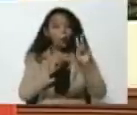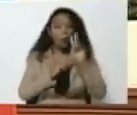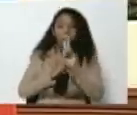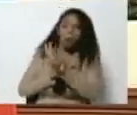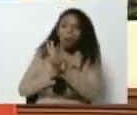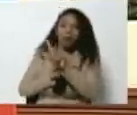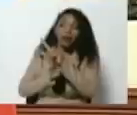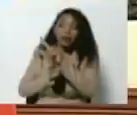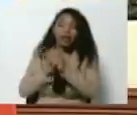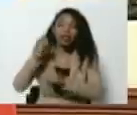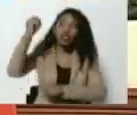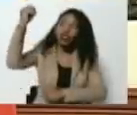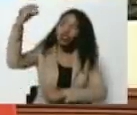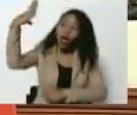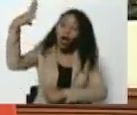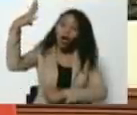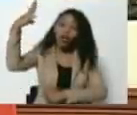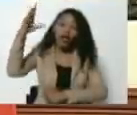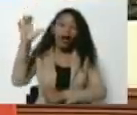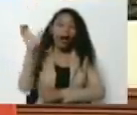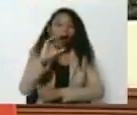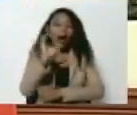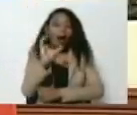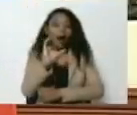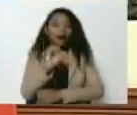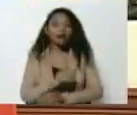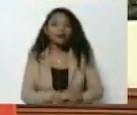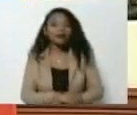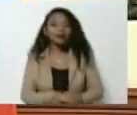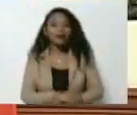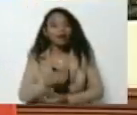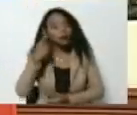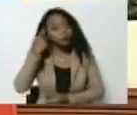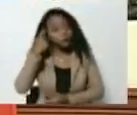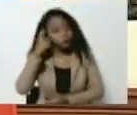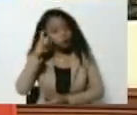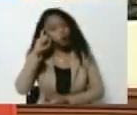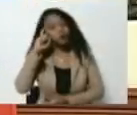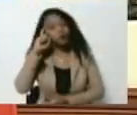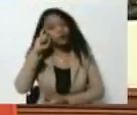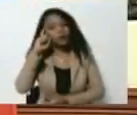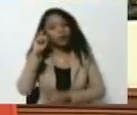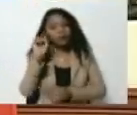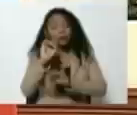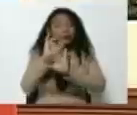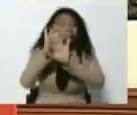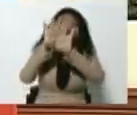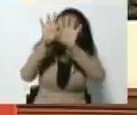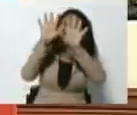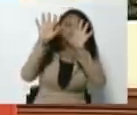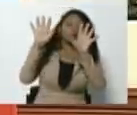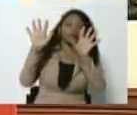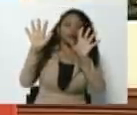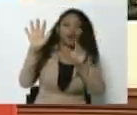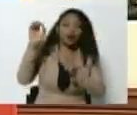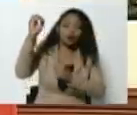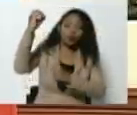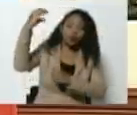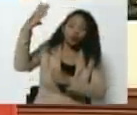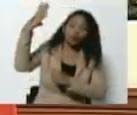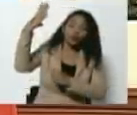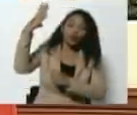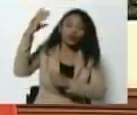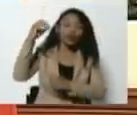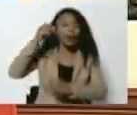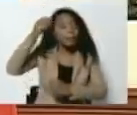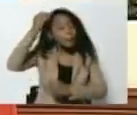sol sobre nuestra ciudad de Caracas, recordamos la brillantez, la luminosidad